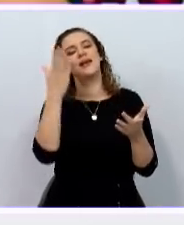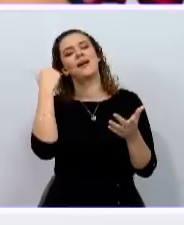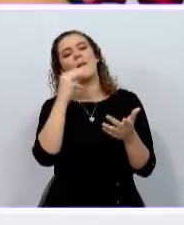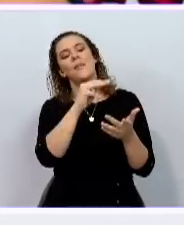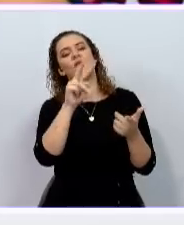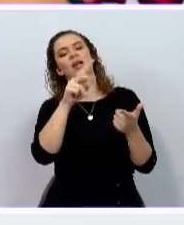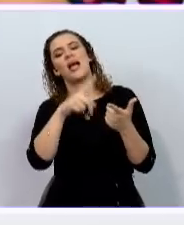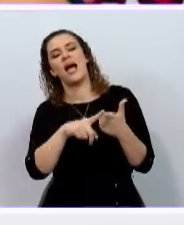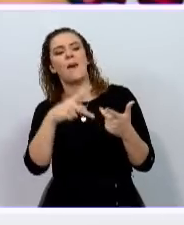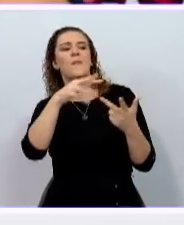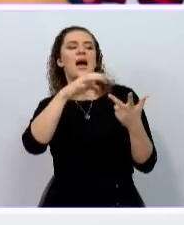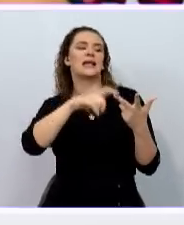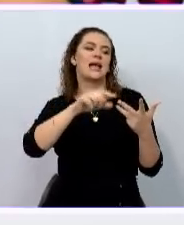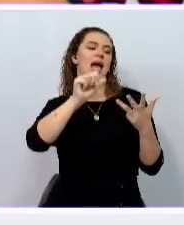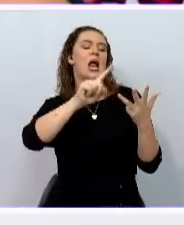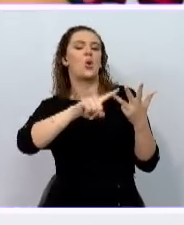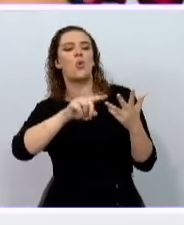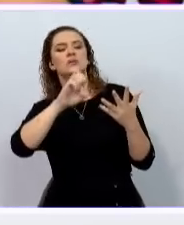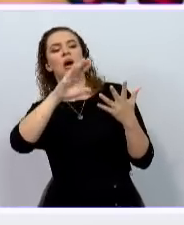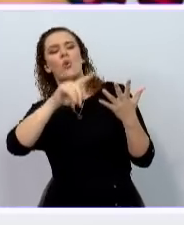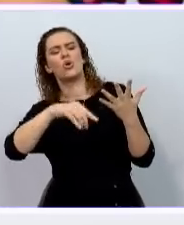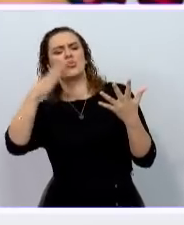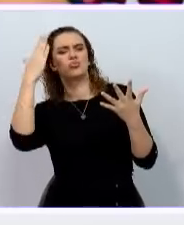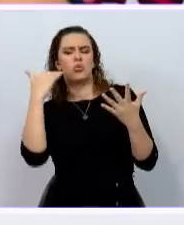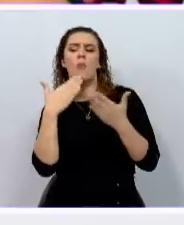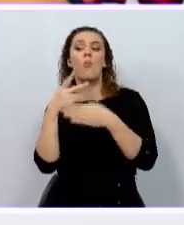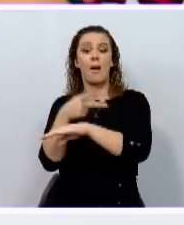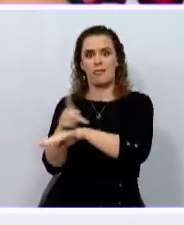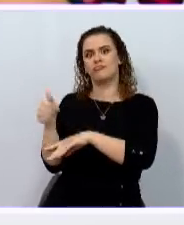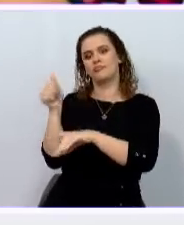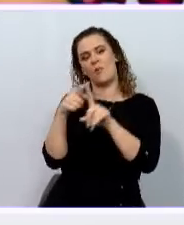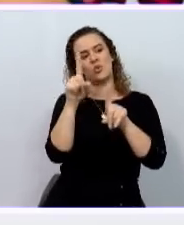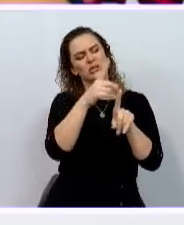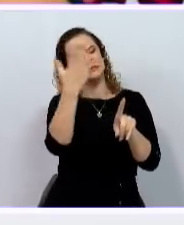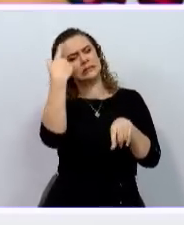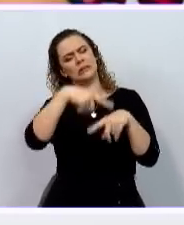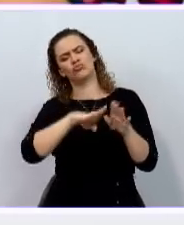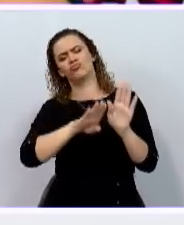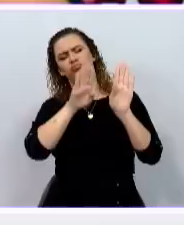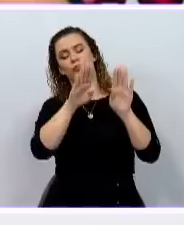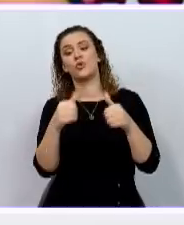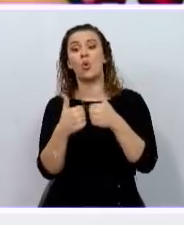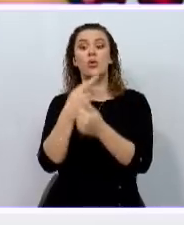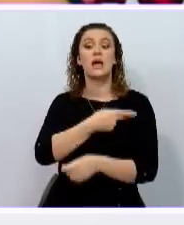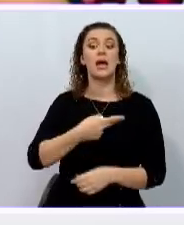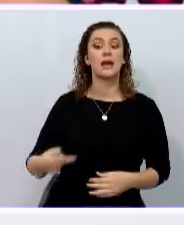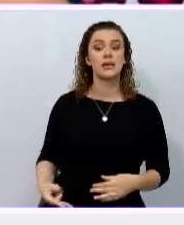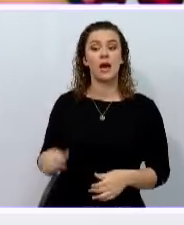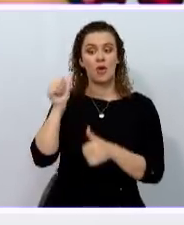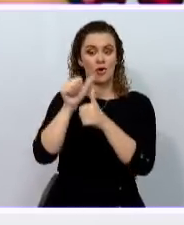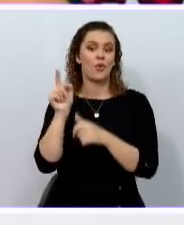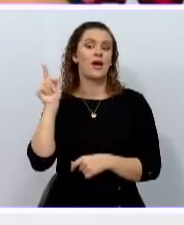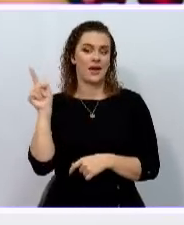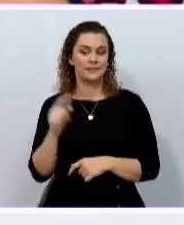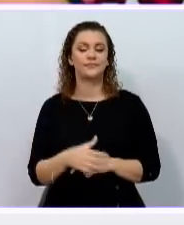Medford de Vergara de paté de Alonso Será buen Puerto pero el Saprissa es cierto era un buen Puerto contra herediano recuerdo esto